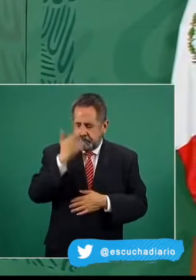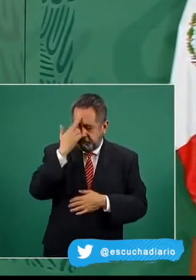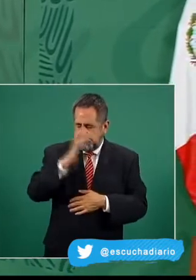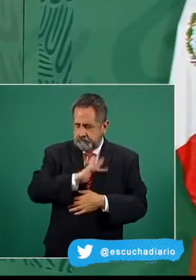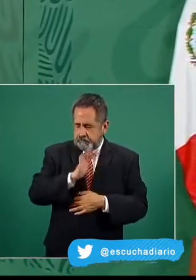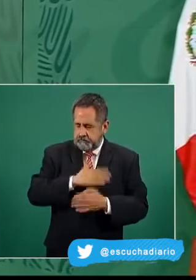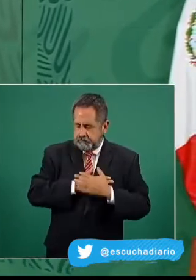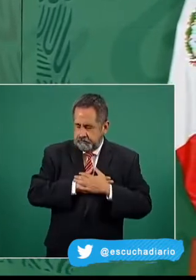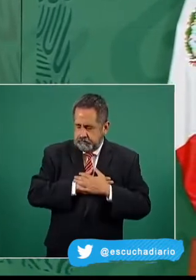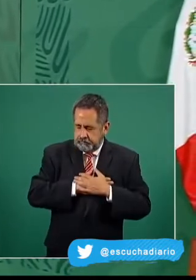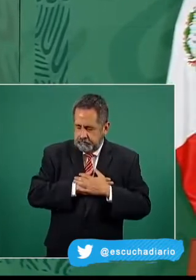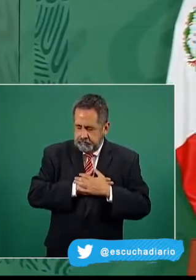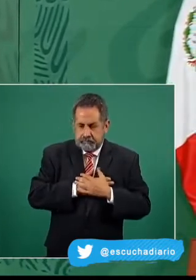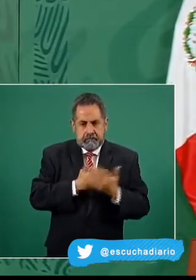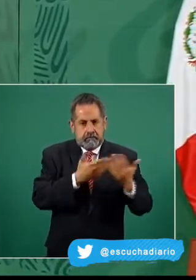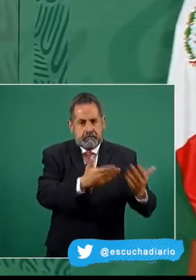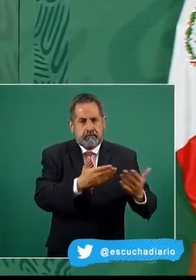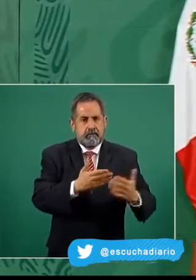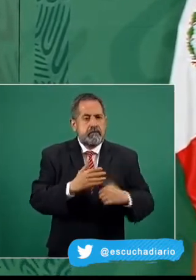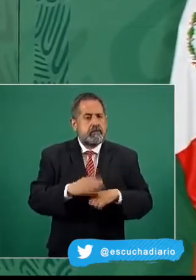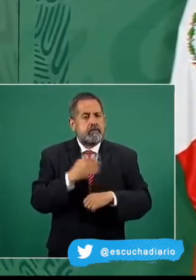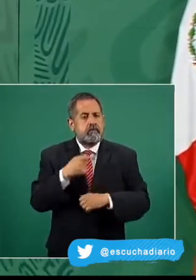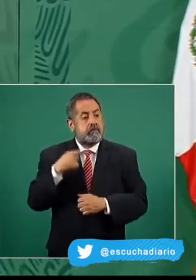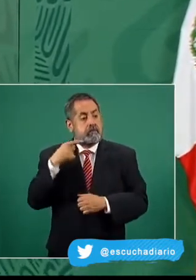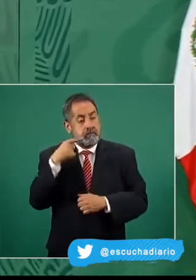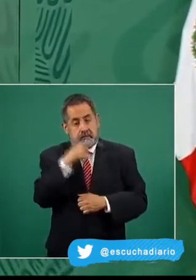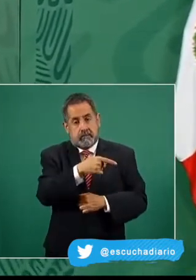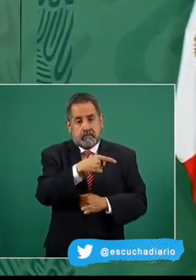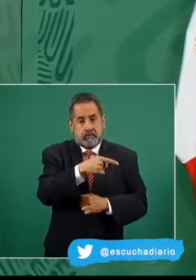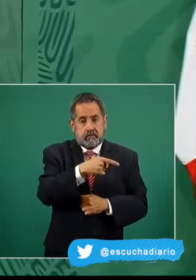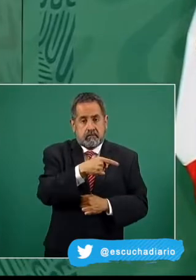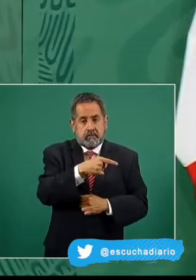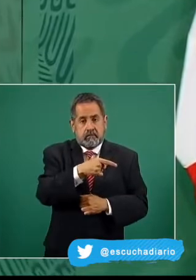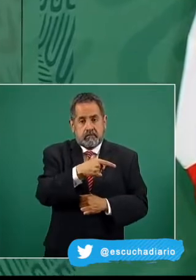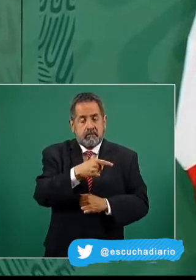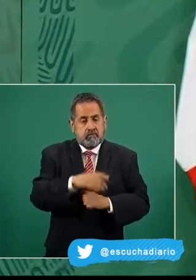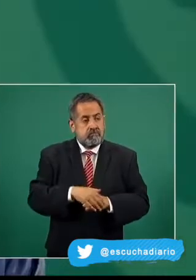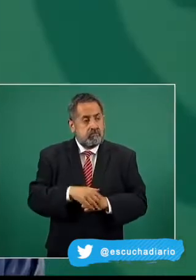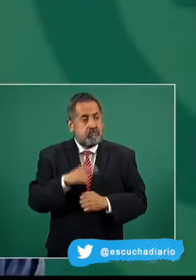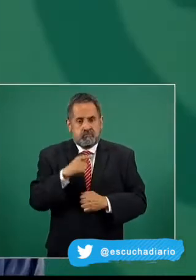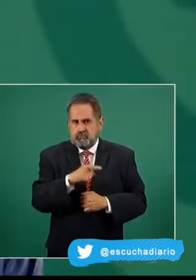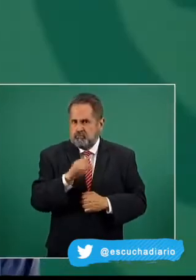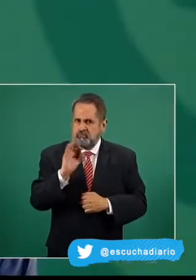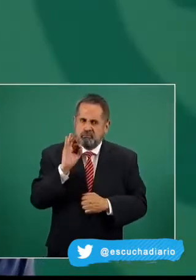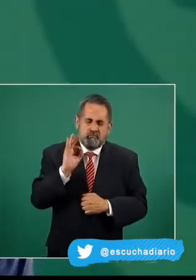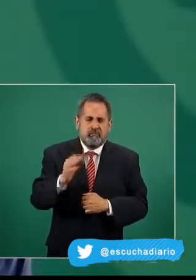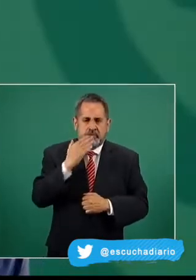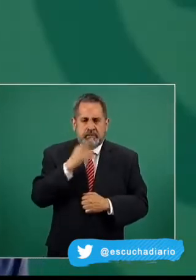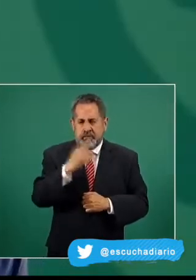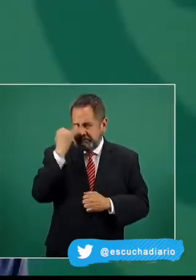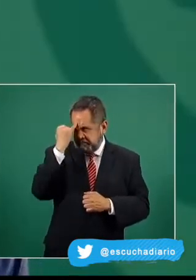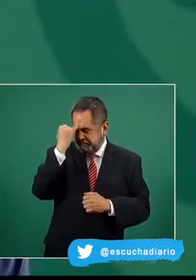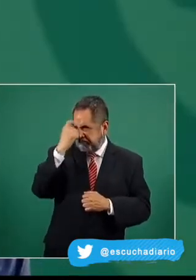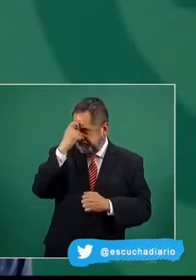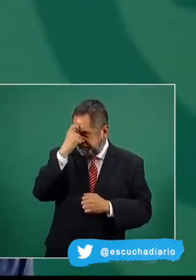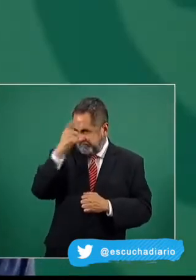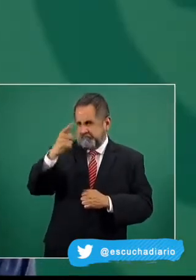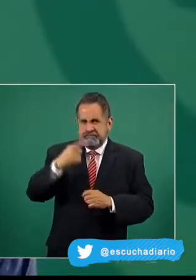aquí, porque él fue de los